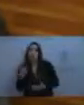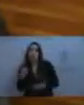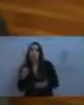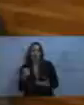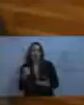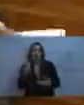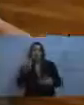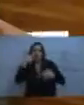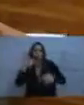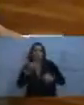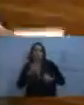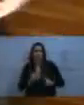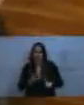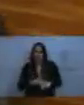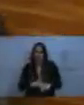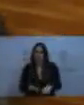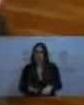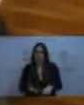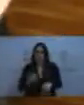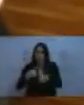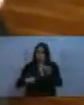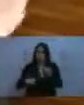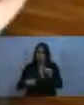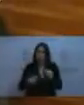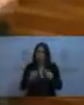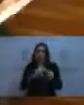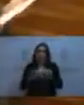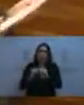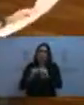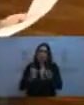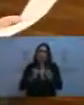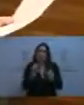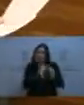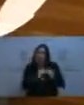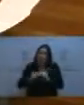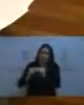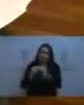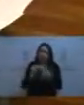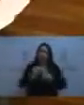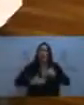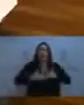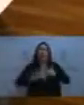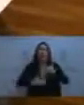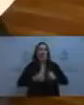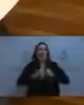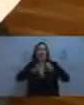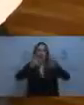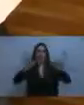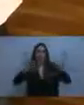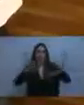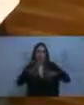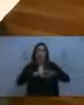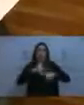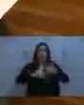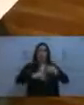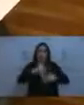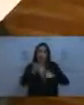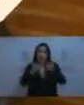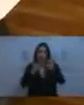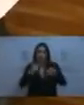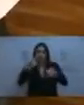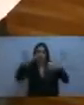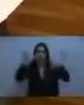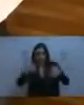son? Y porque sean distintos son esos lo que tiene que ser homogéneo. Lo que tiene que ser homogéneo es un procedimiento claro para que el proceso de selección sea